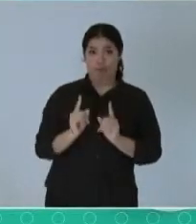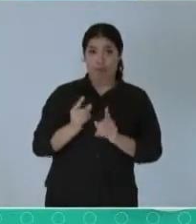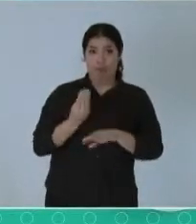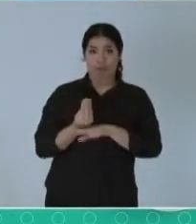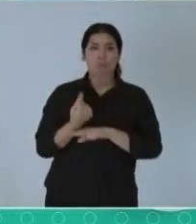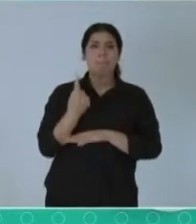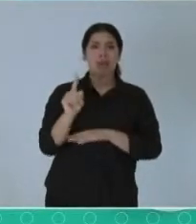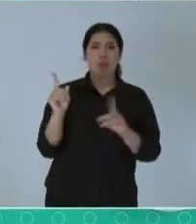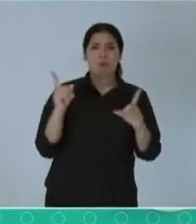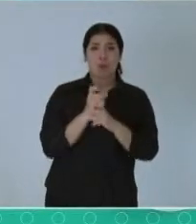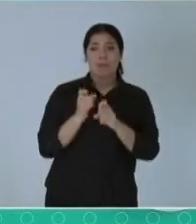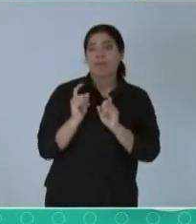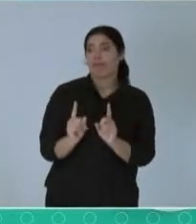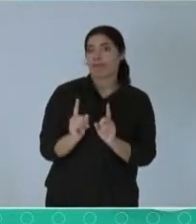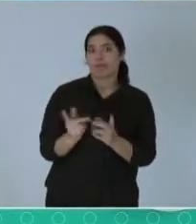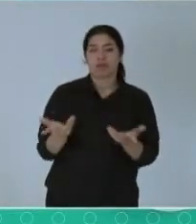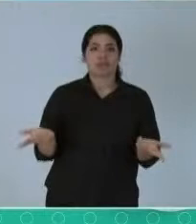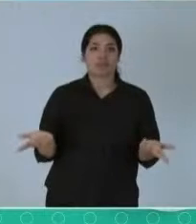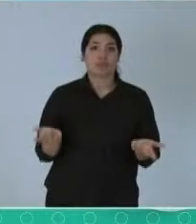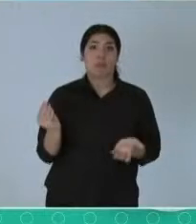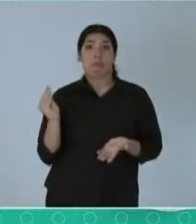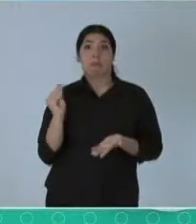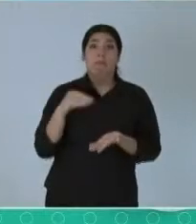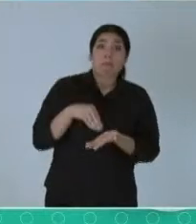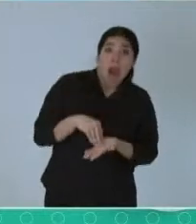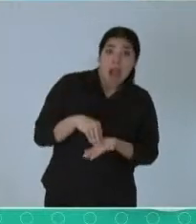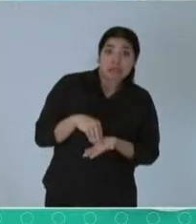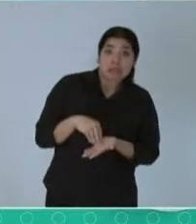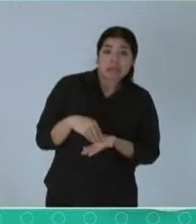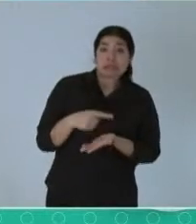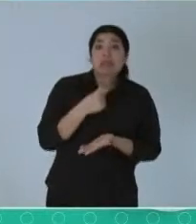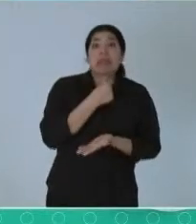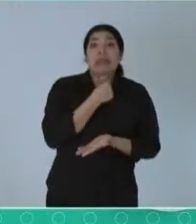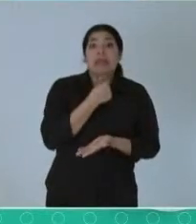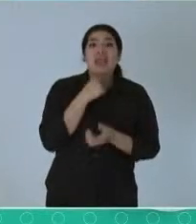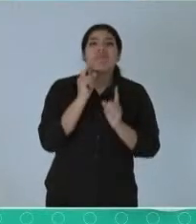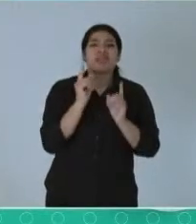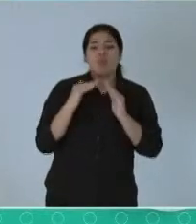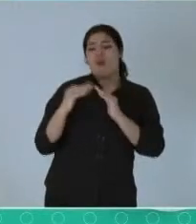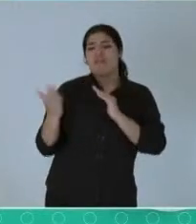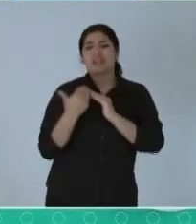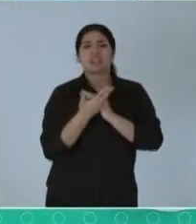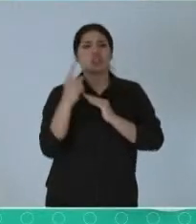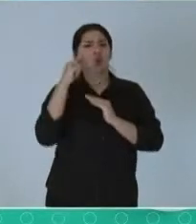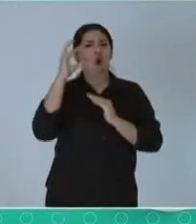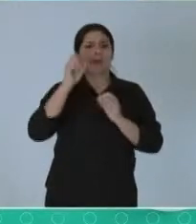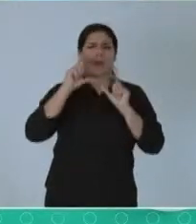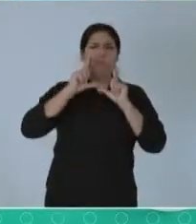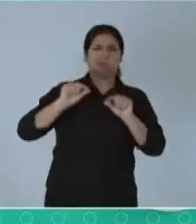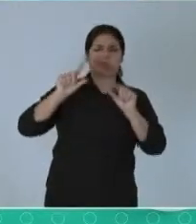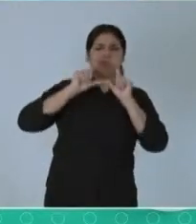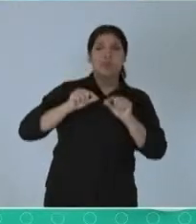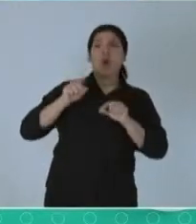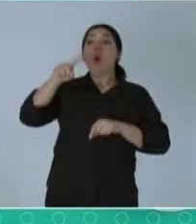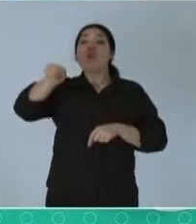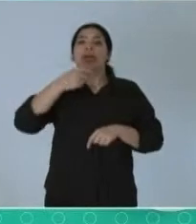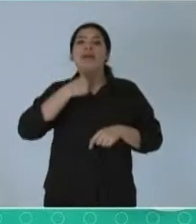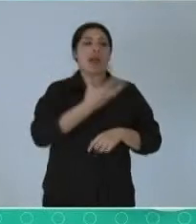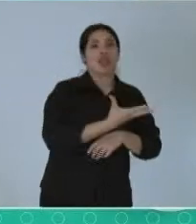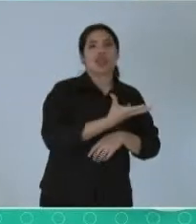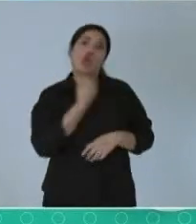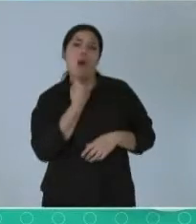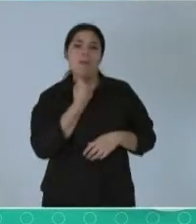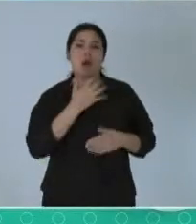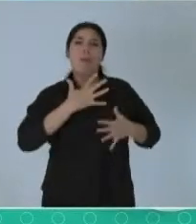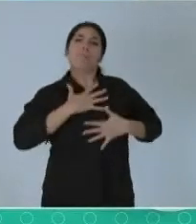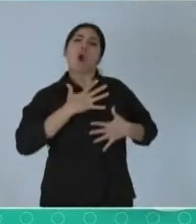problemáticas Y encima se quieren subir a las reivindicaciones de los vecinos y vecinas y de las cuestiones que hemos logrado desde